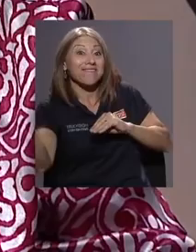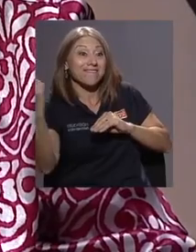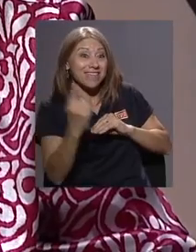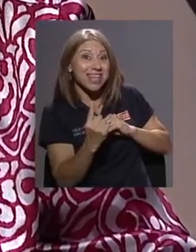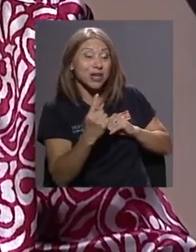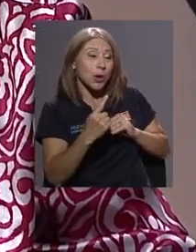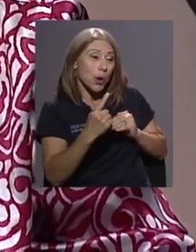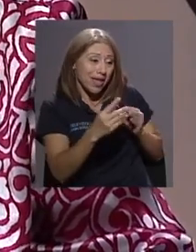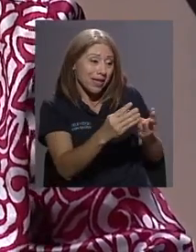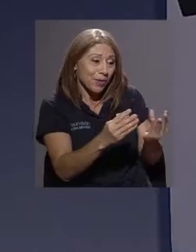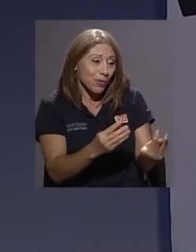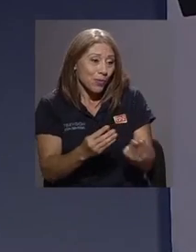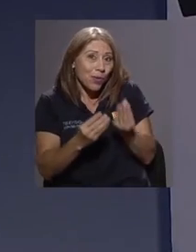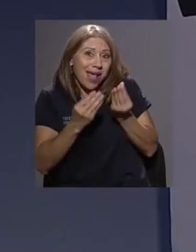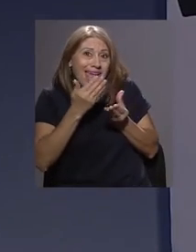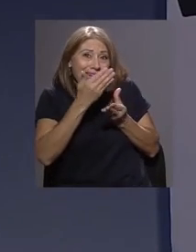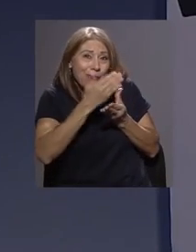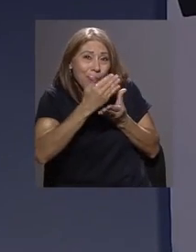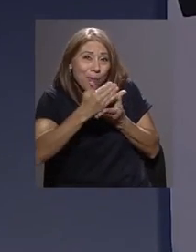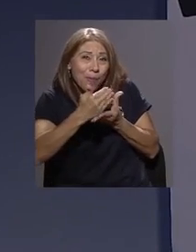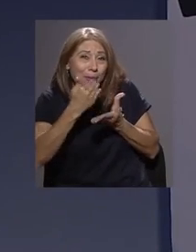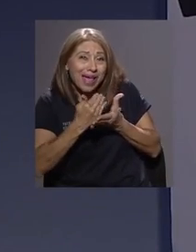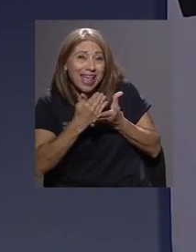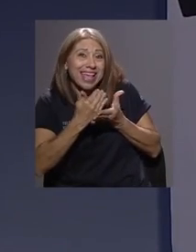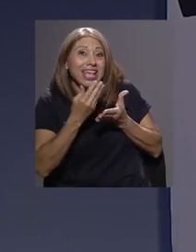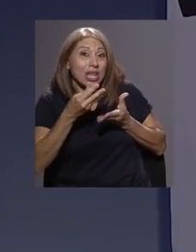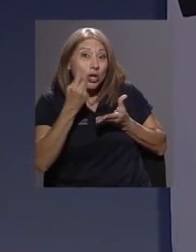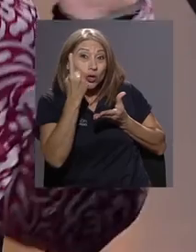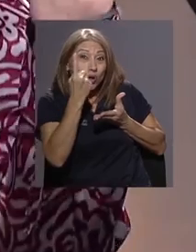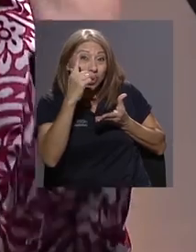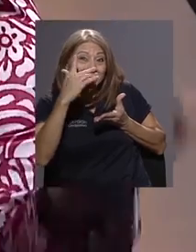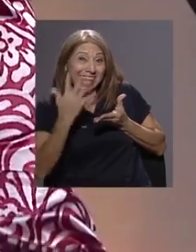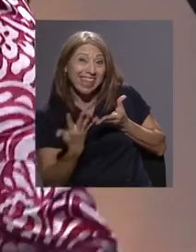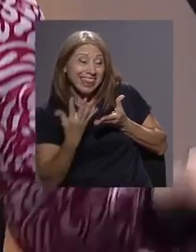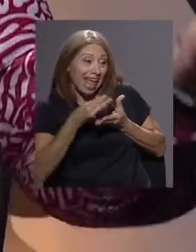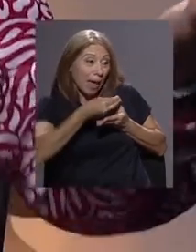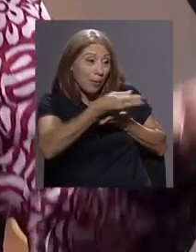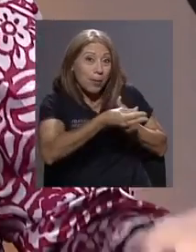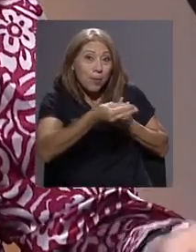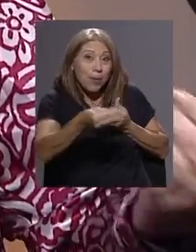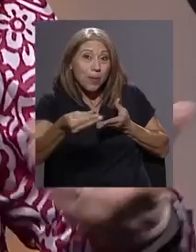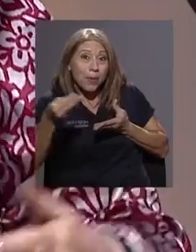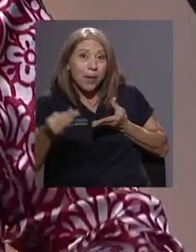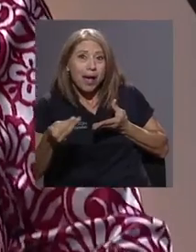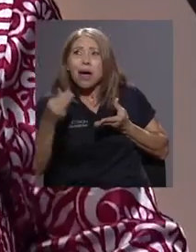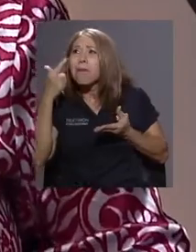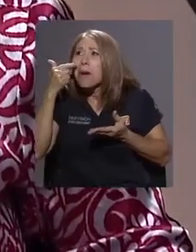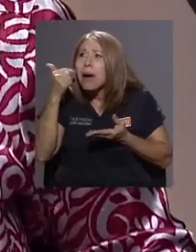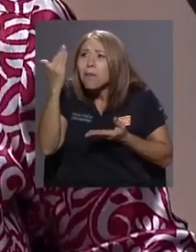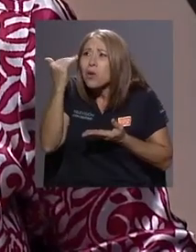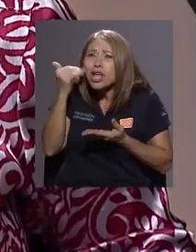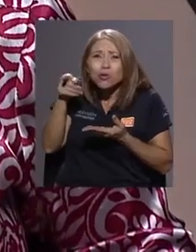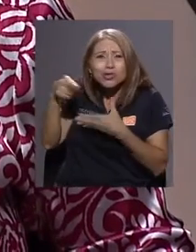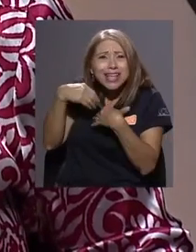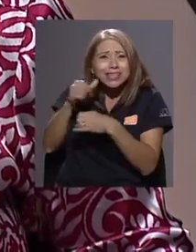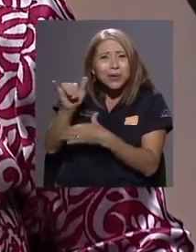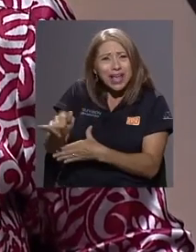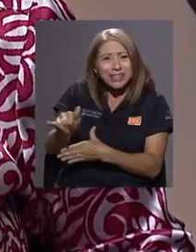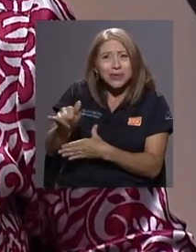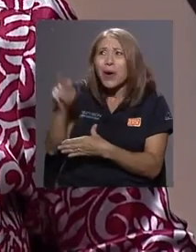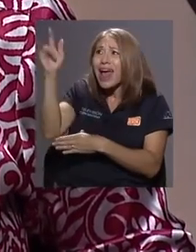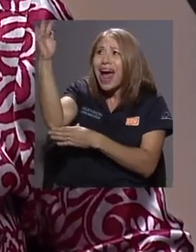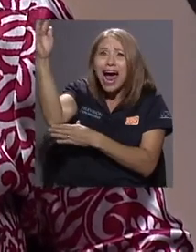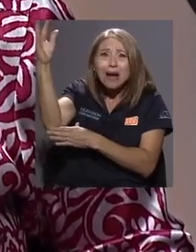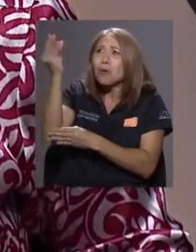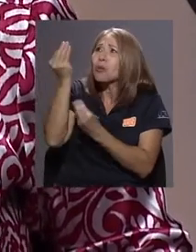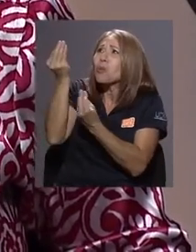cada uno de los chiquillos papá porque él me hiciste si había el palo se estaba cayendo de duraznos porque hiciste eso y mi se